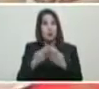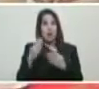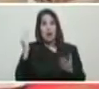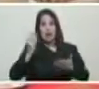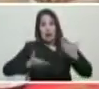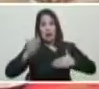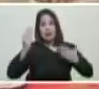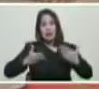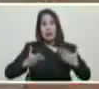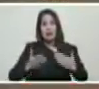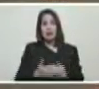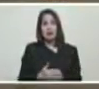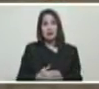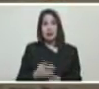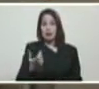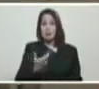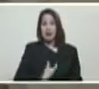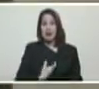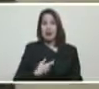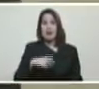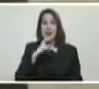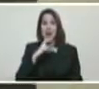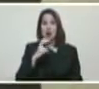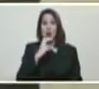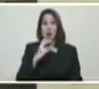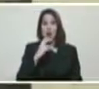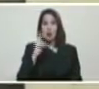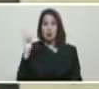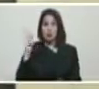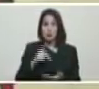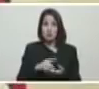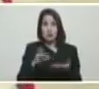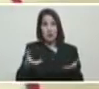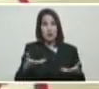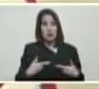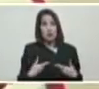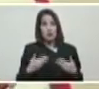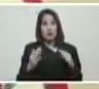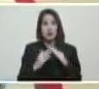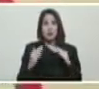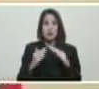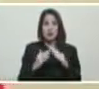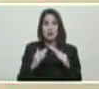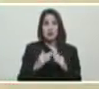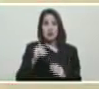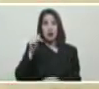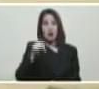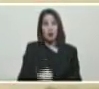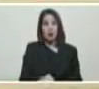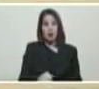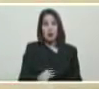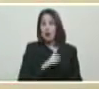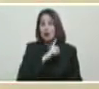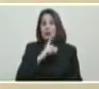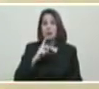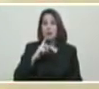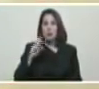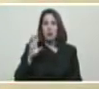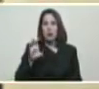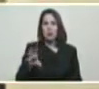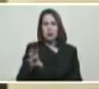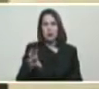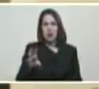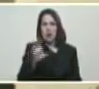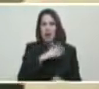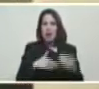carateca medalla de oro y aquí está hoy en nombre de la patria de nuestro